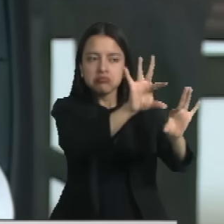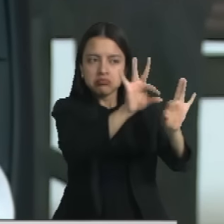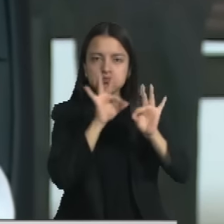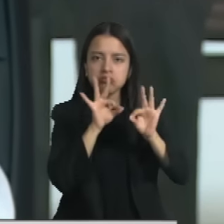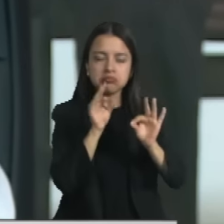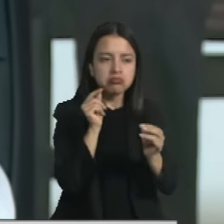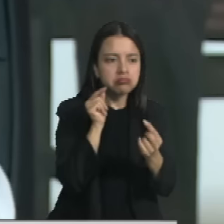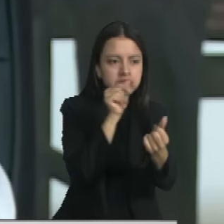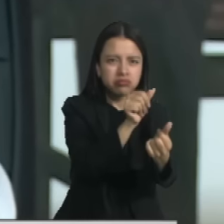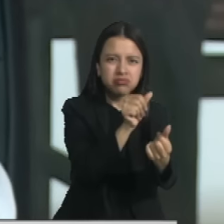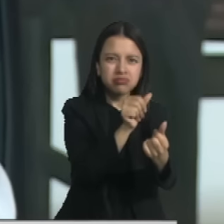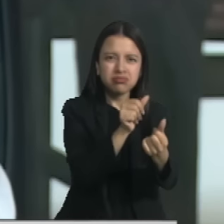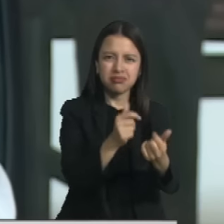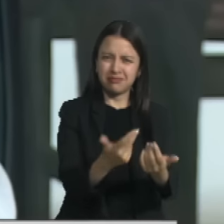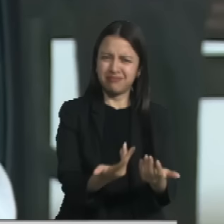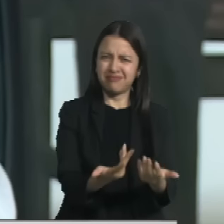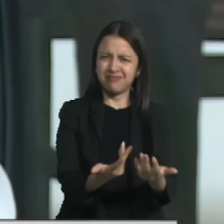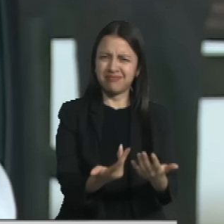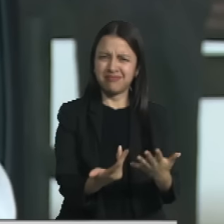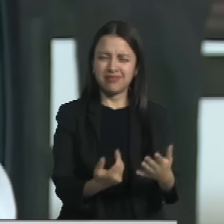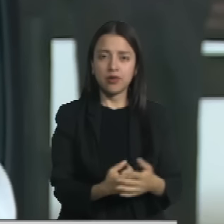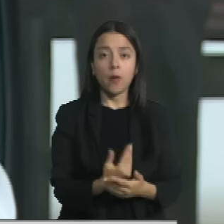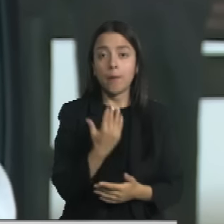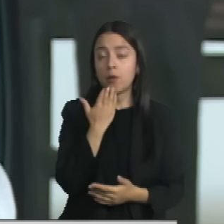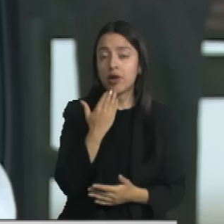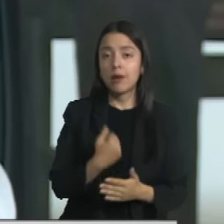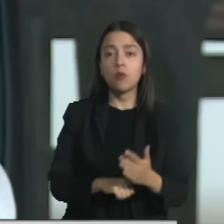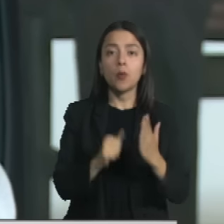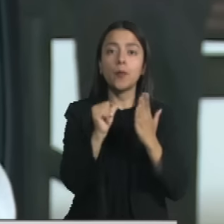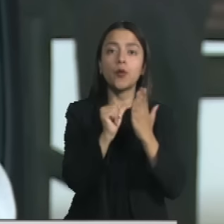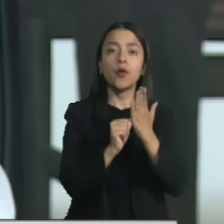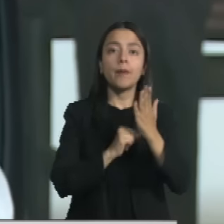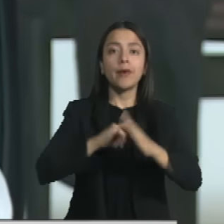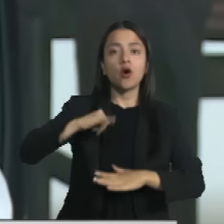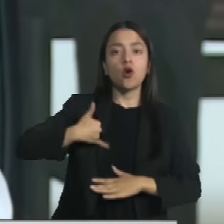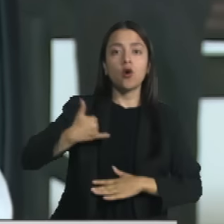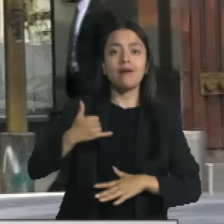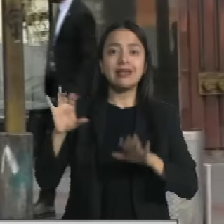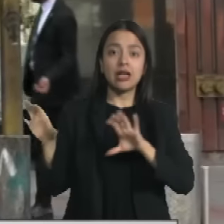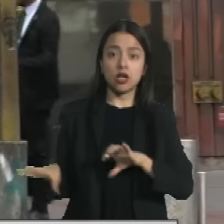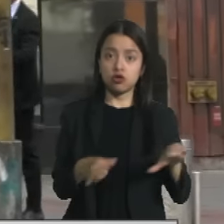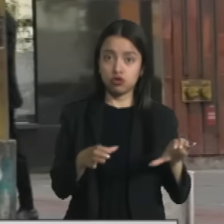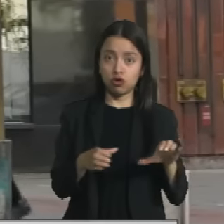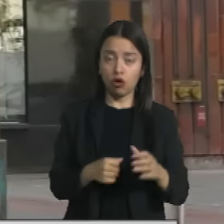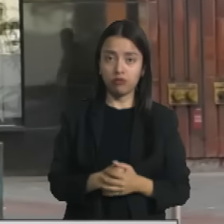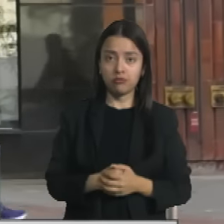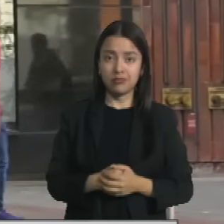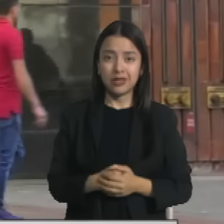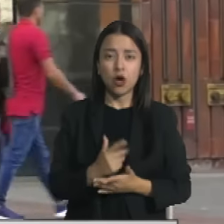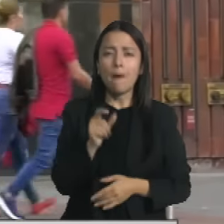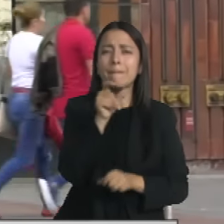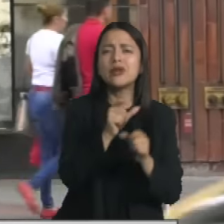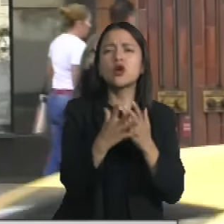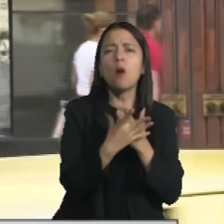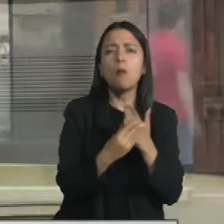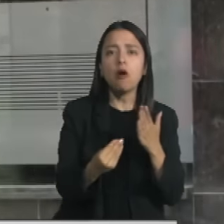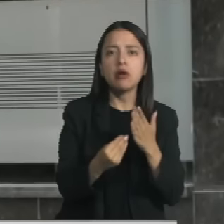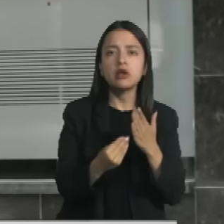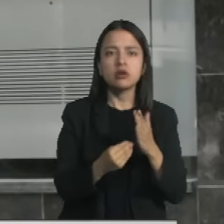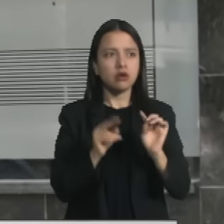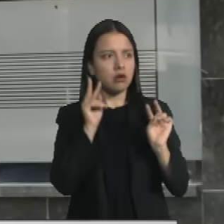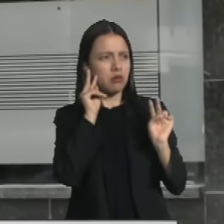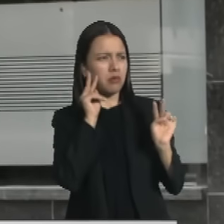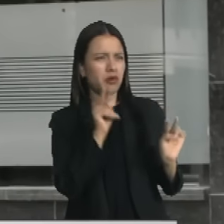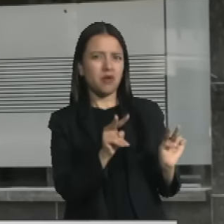Por ejemplo, encontramos beneficiarios del programa Jóvenes en Acción que declararon renta. Durante la vigencia 2023, Prosperidad